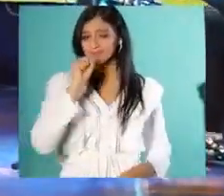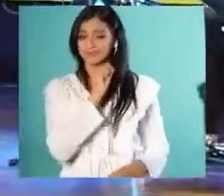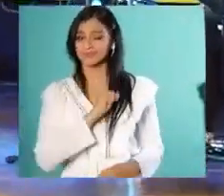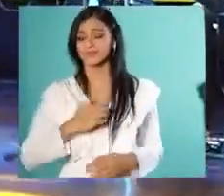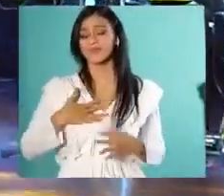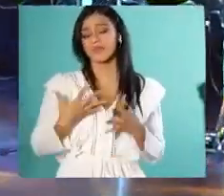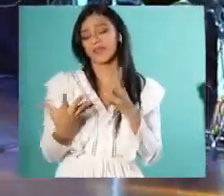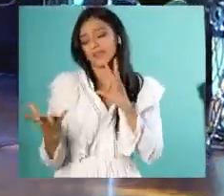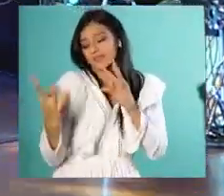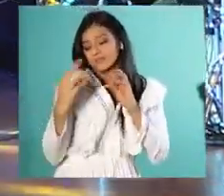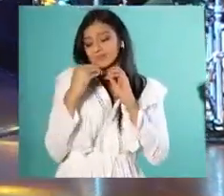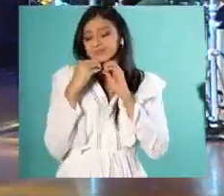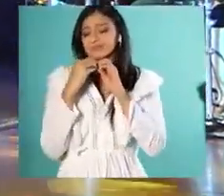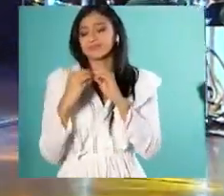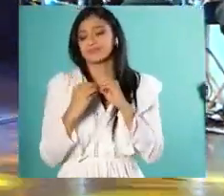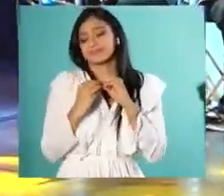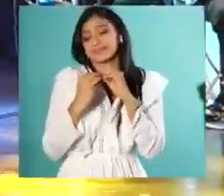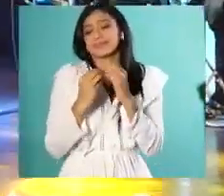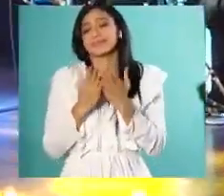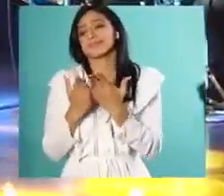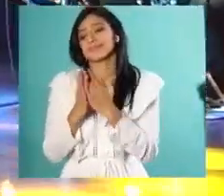tumbao. Dame un besito.